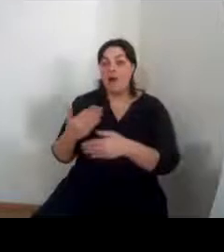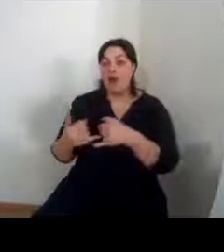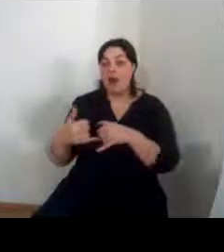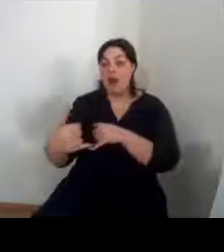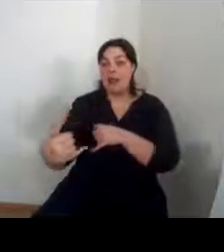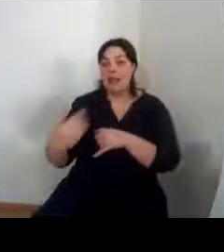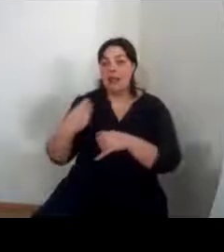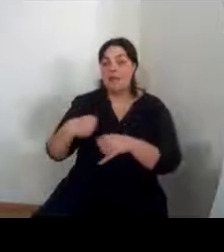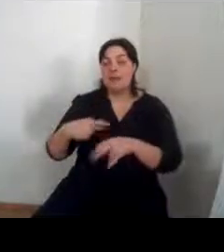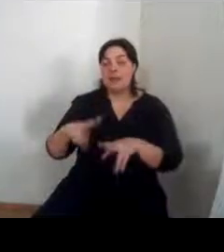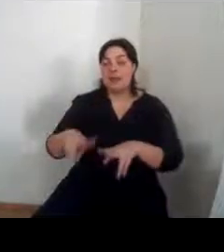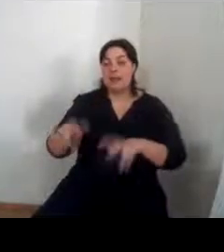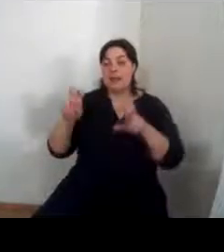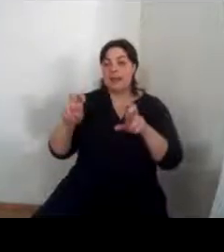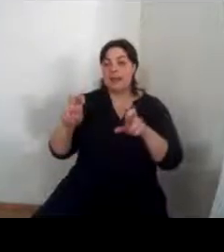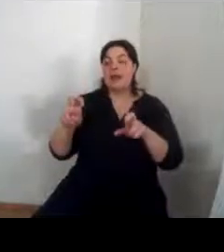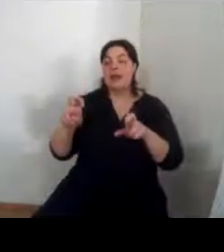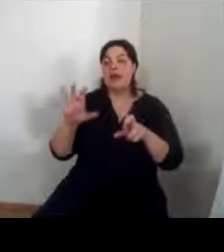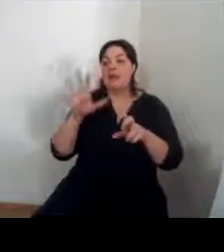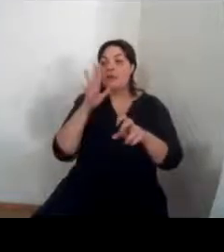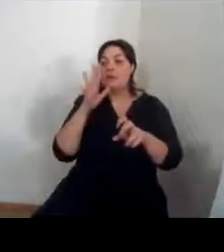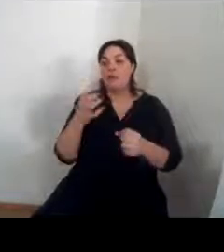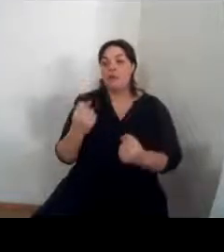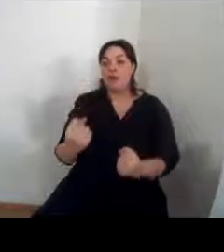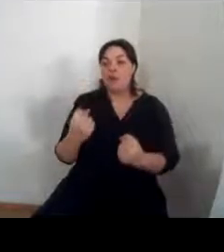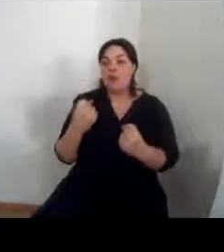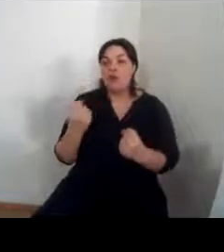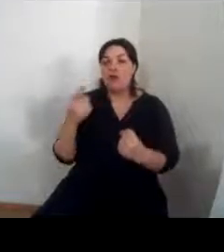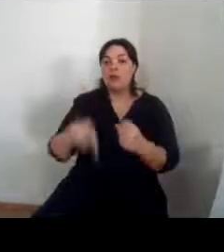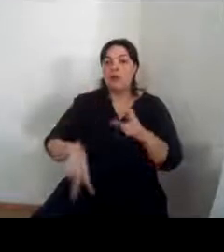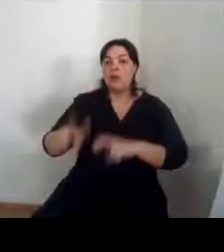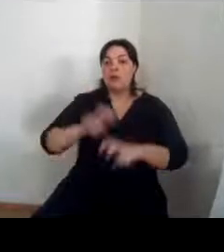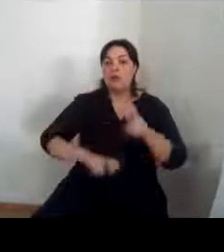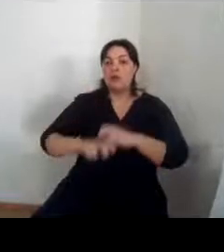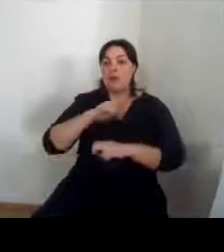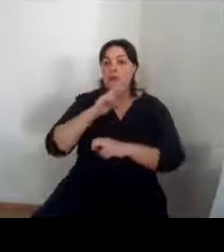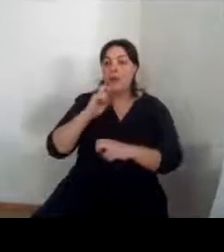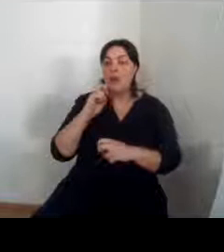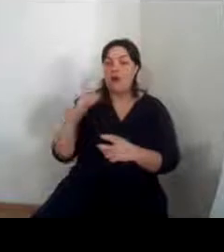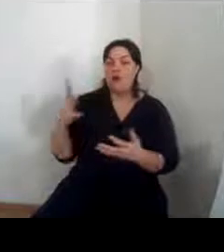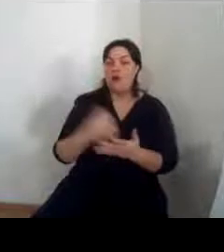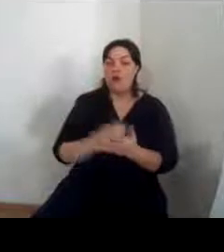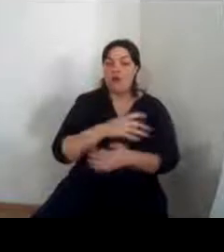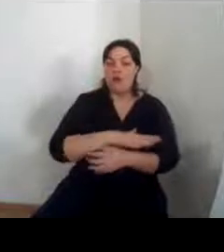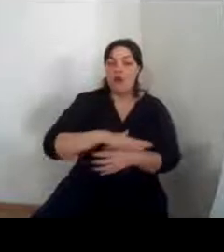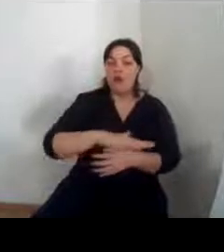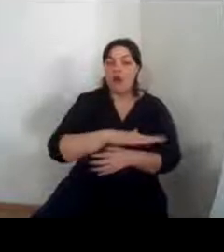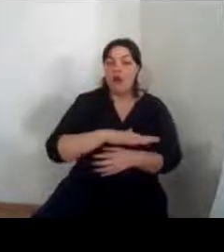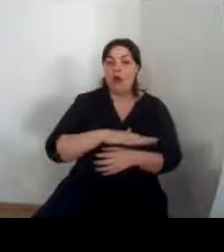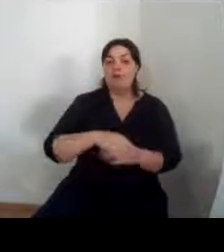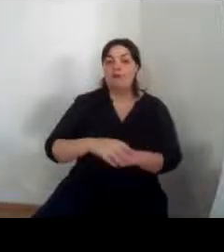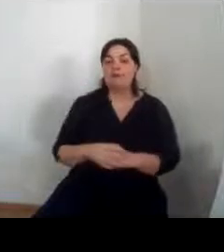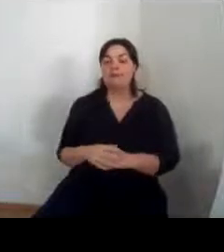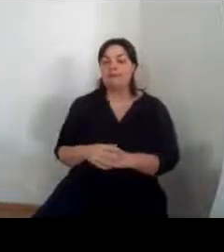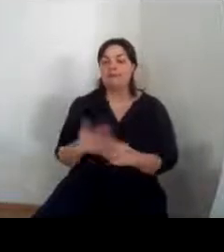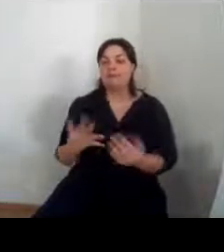de esta temática de potenciar o de buscar y de poner en valor todas esas zonas que de alguna